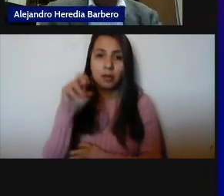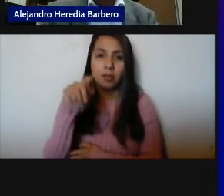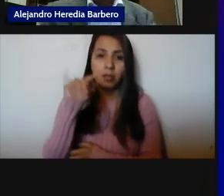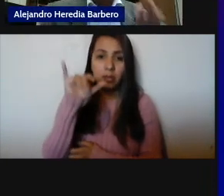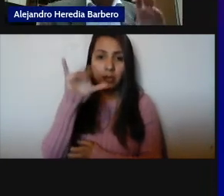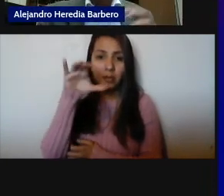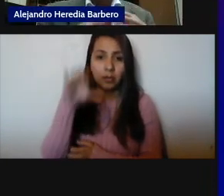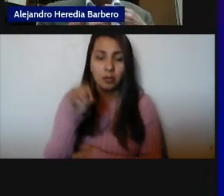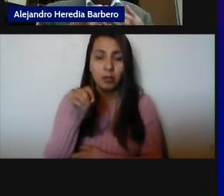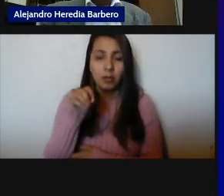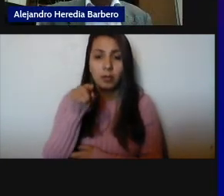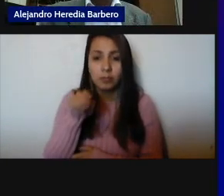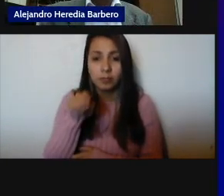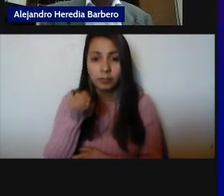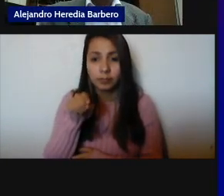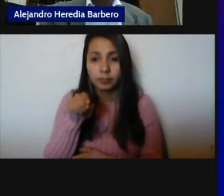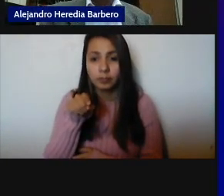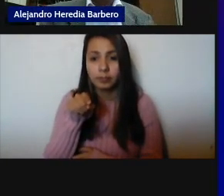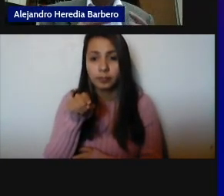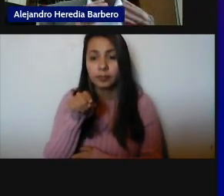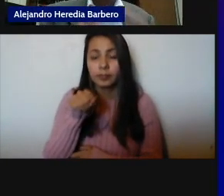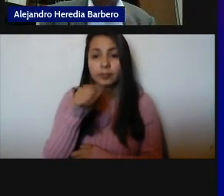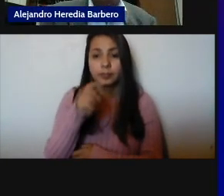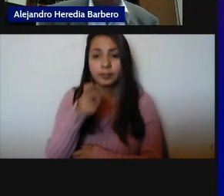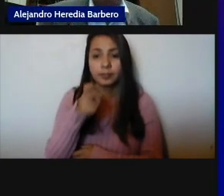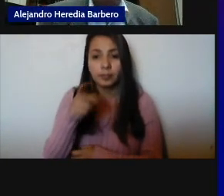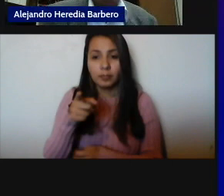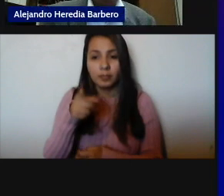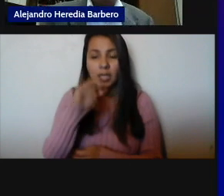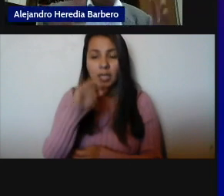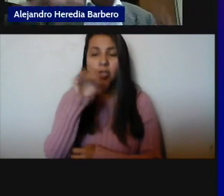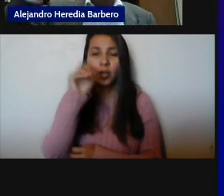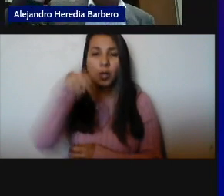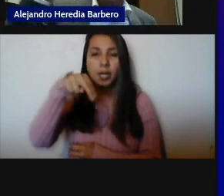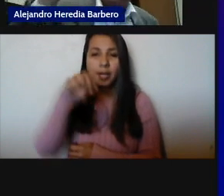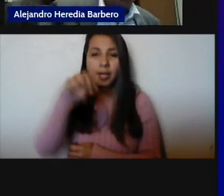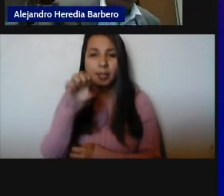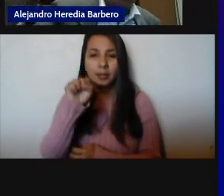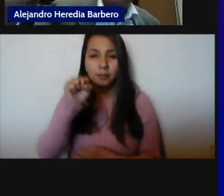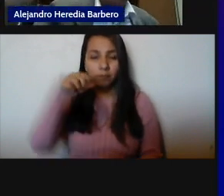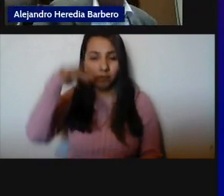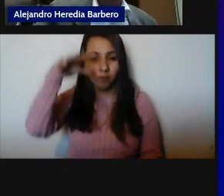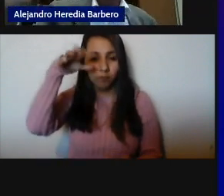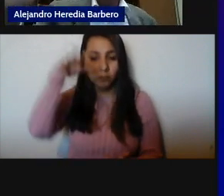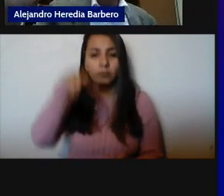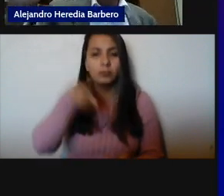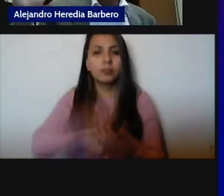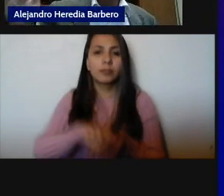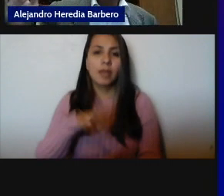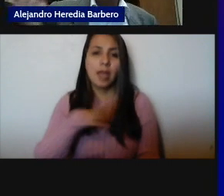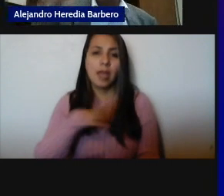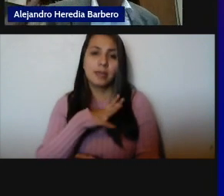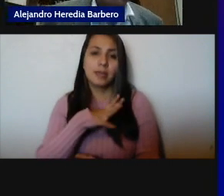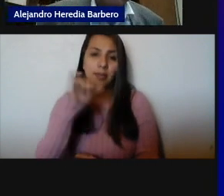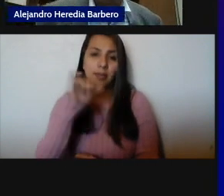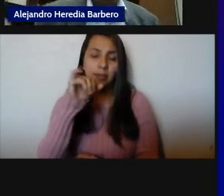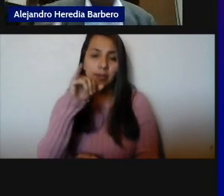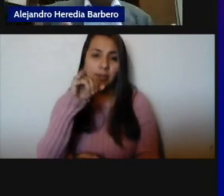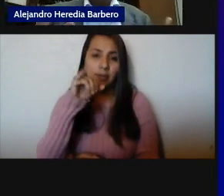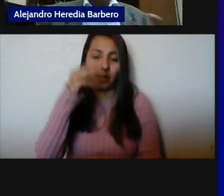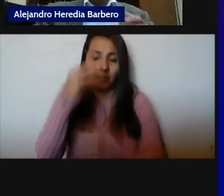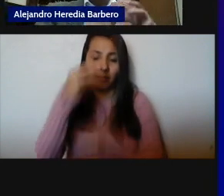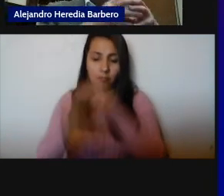no solamente curioso. La cuestión es que también la interacción del campo magnético terrestre con la radiación ionizante